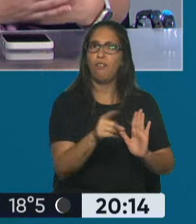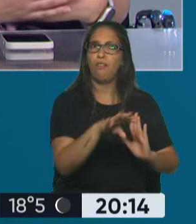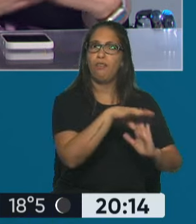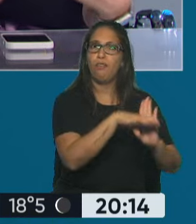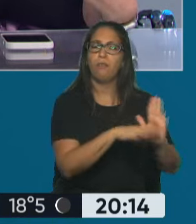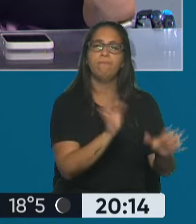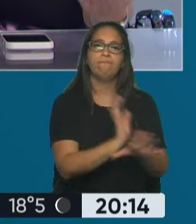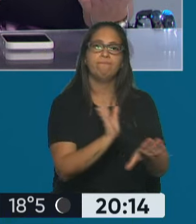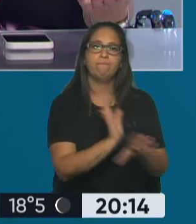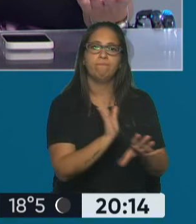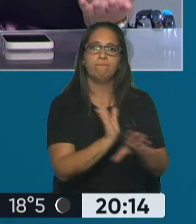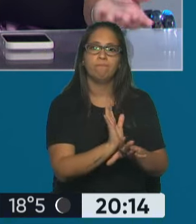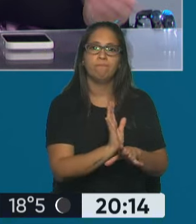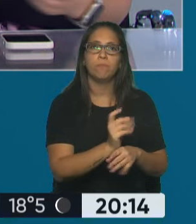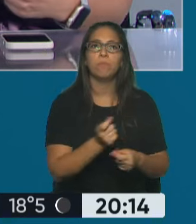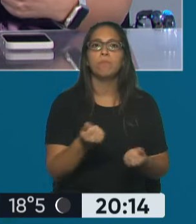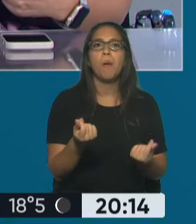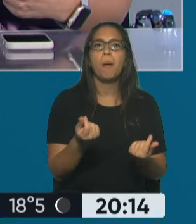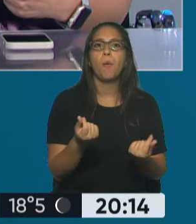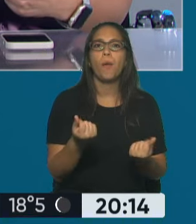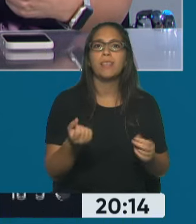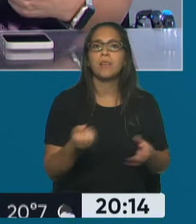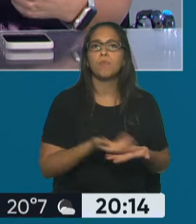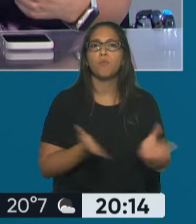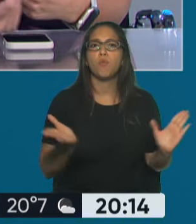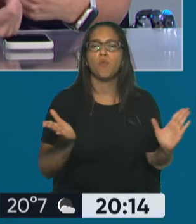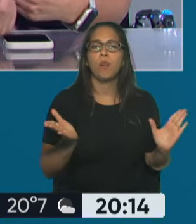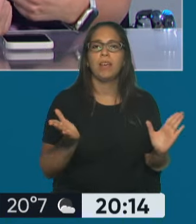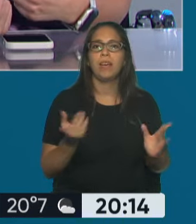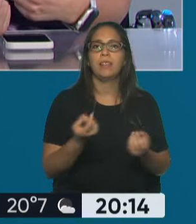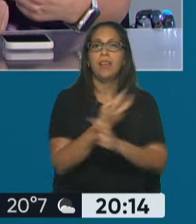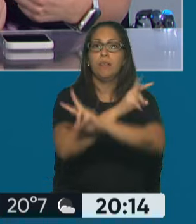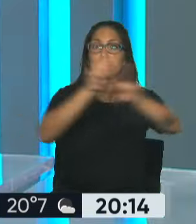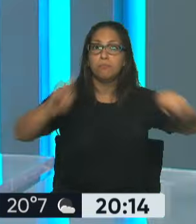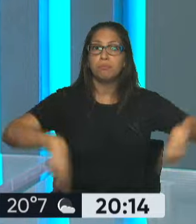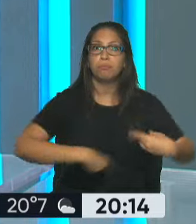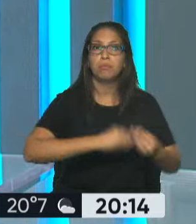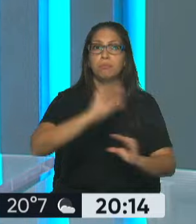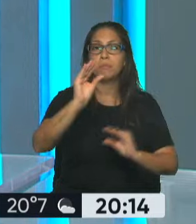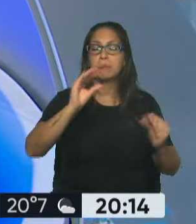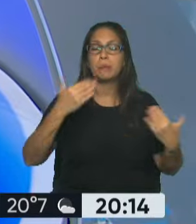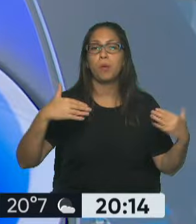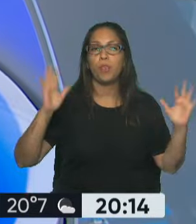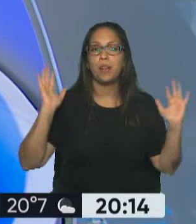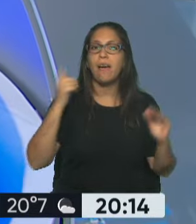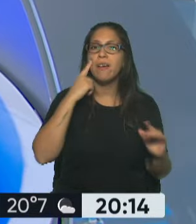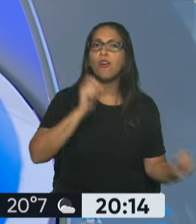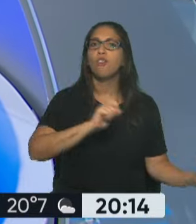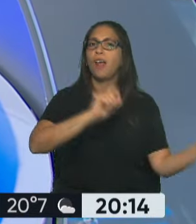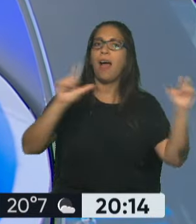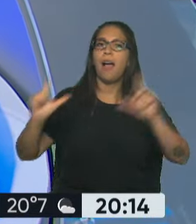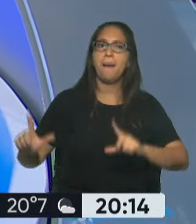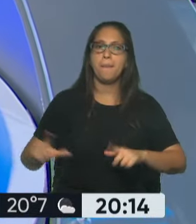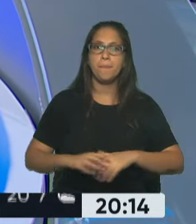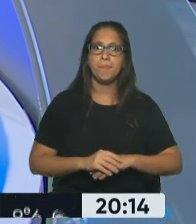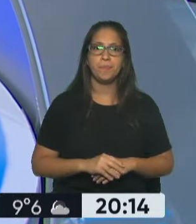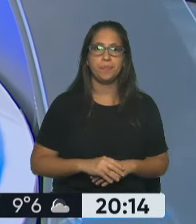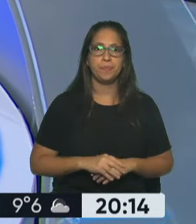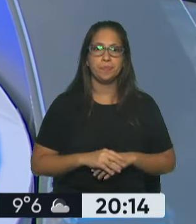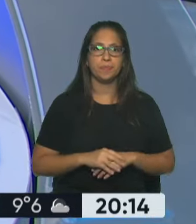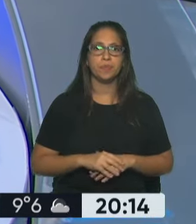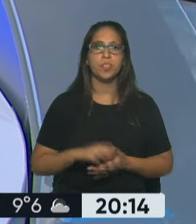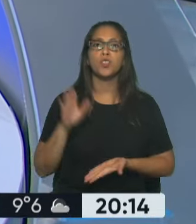aumento en las cuentas públicas a partir de los recursos de la coparticipación. Entiendo perfectamente. ¿Hay otra placa para poder ejemplificar? Hay otra placa que dame la otra placa, por favor.